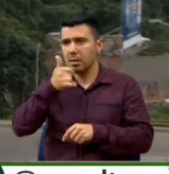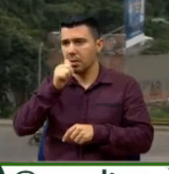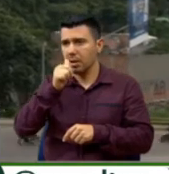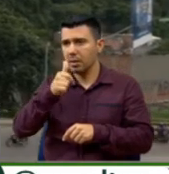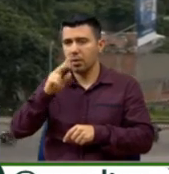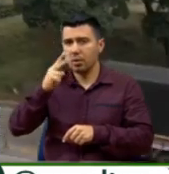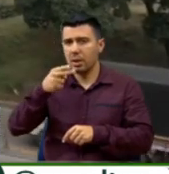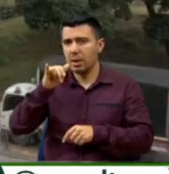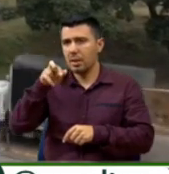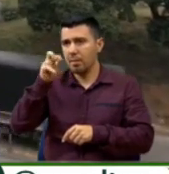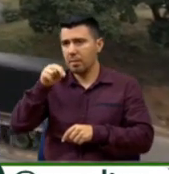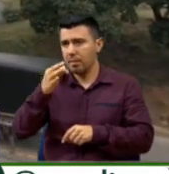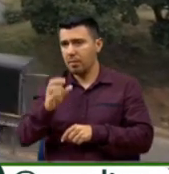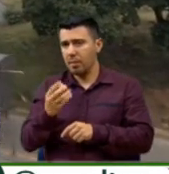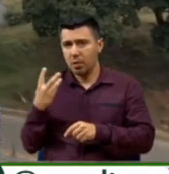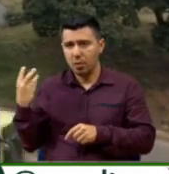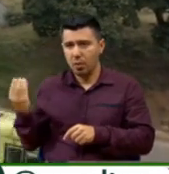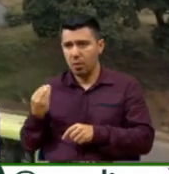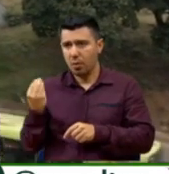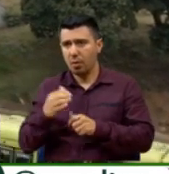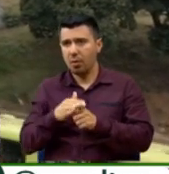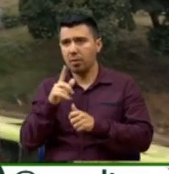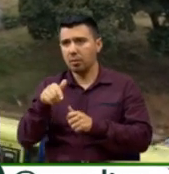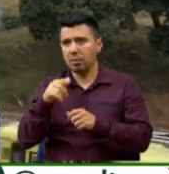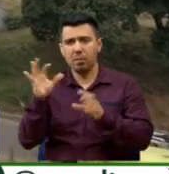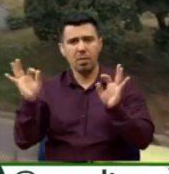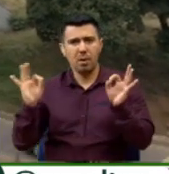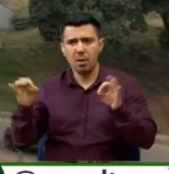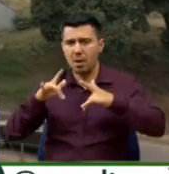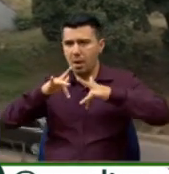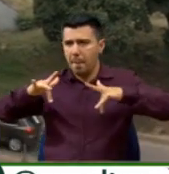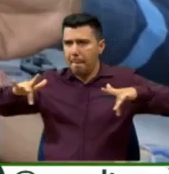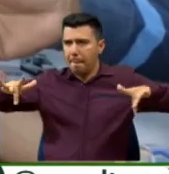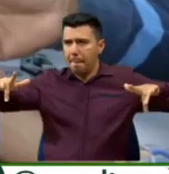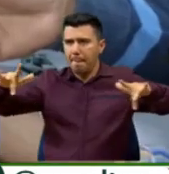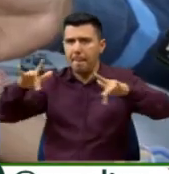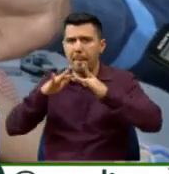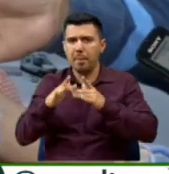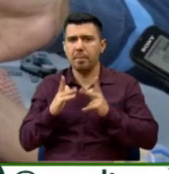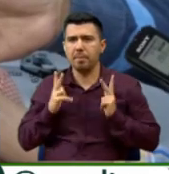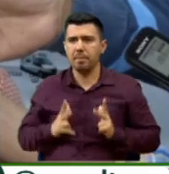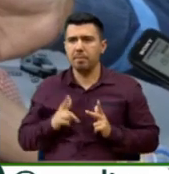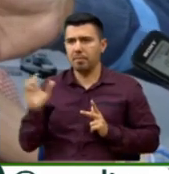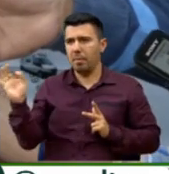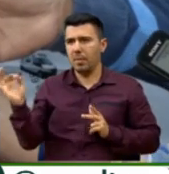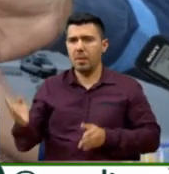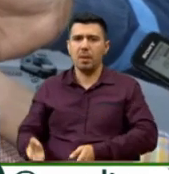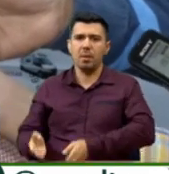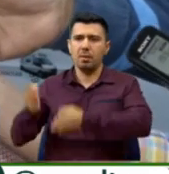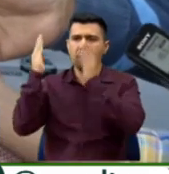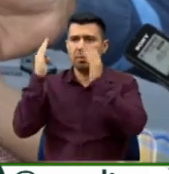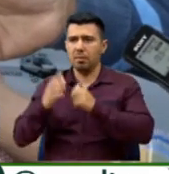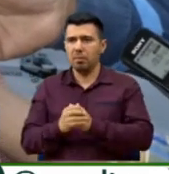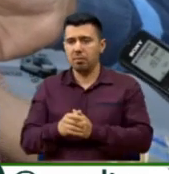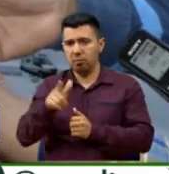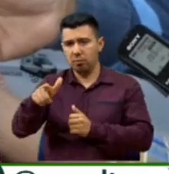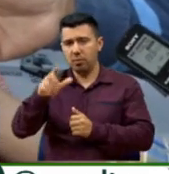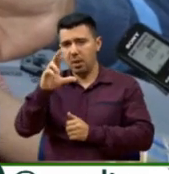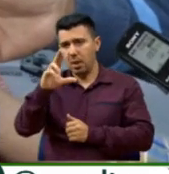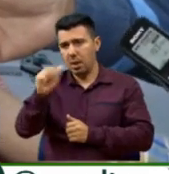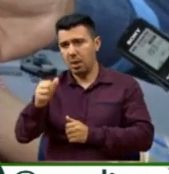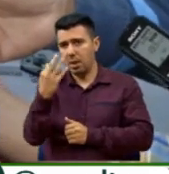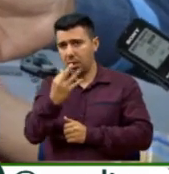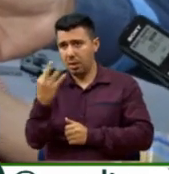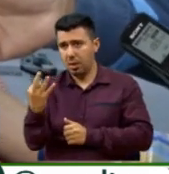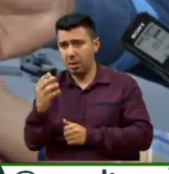quedará ningún habitante mientras se realice la implosión del puente de Conucos. Los evacúan a una zona de la carrera 33, es el